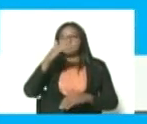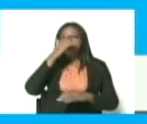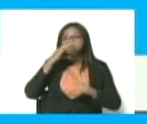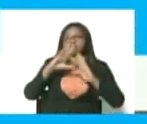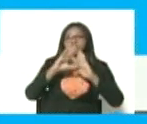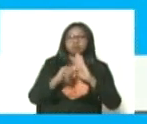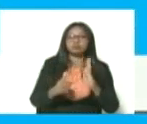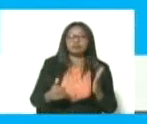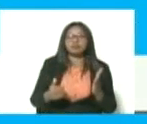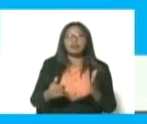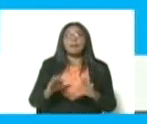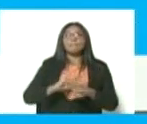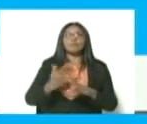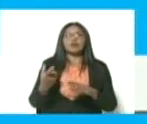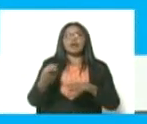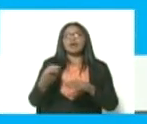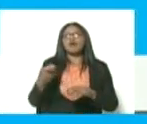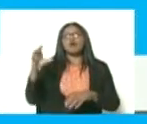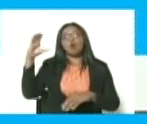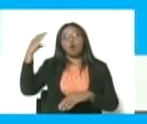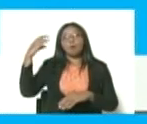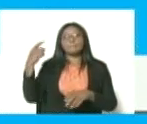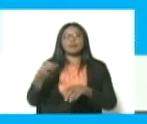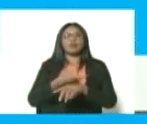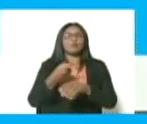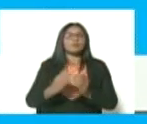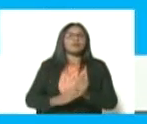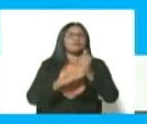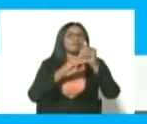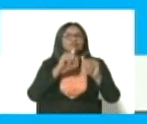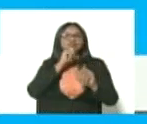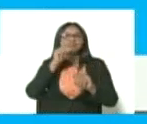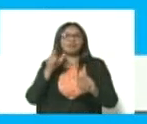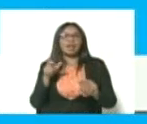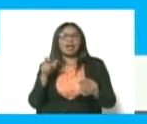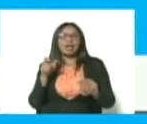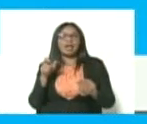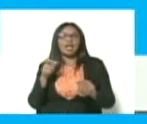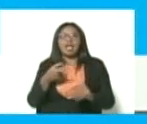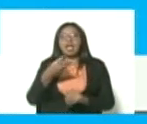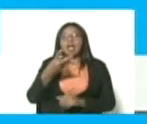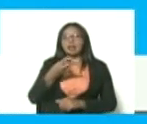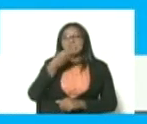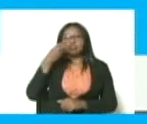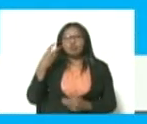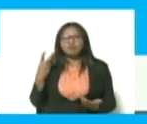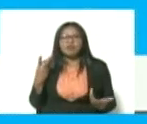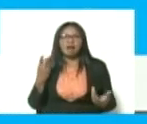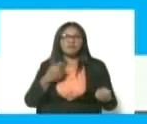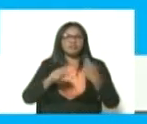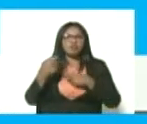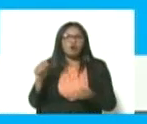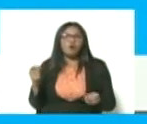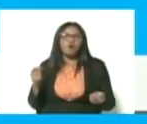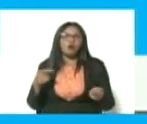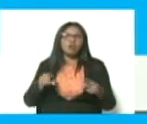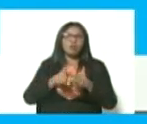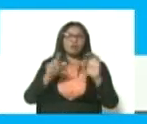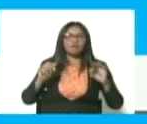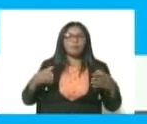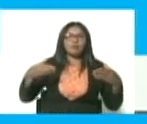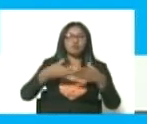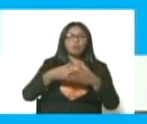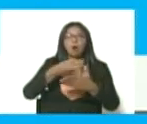Colombia gobierna el narcotráfico. Por eso. Colombia es el amparo y la protección de las mafias y las